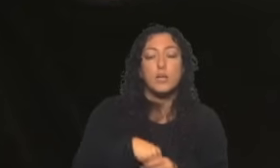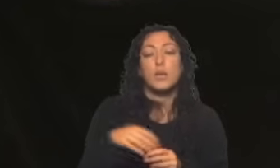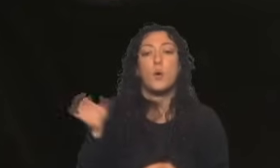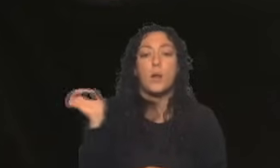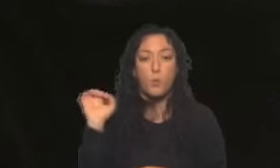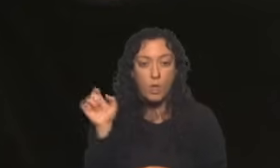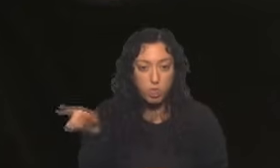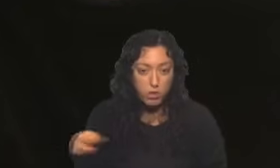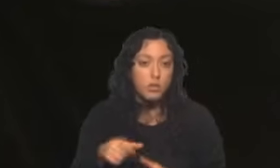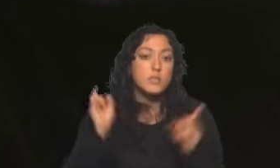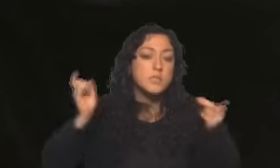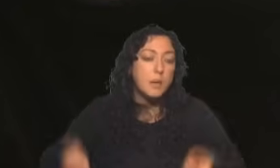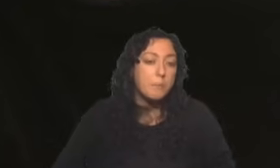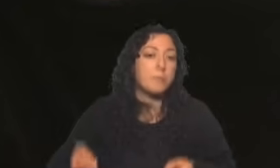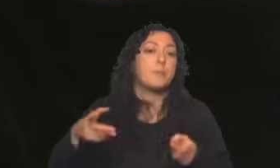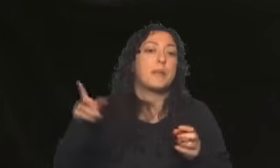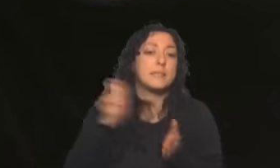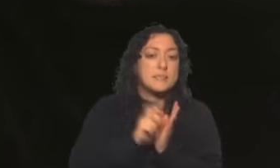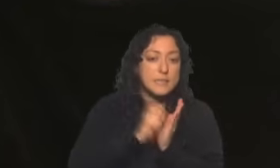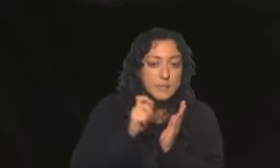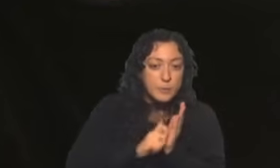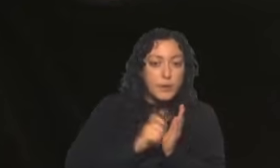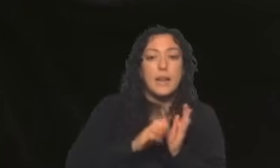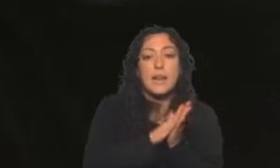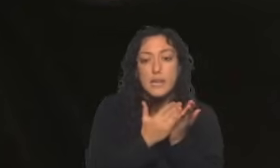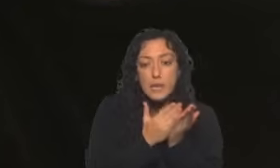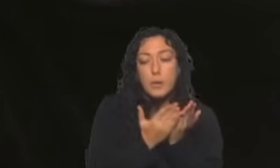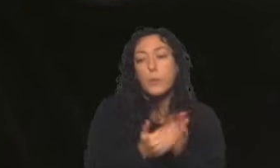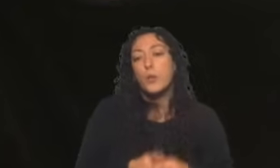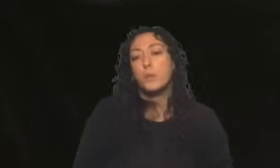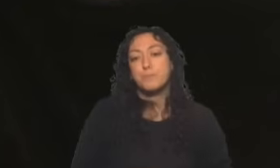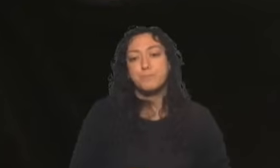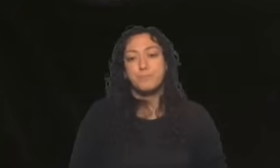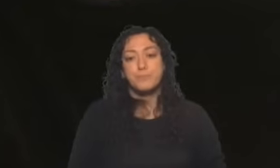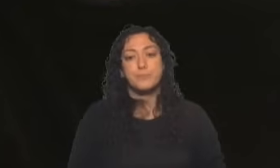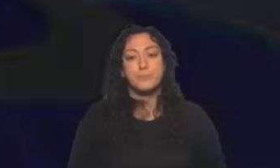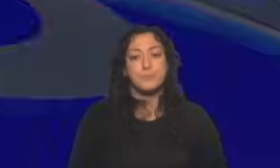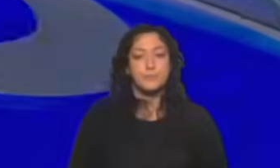y entre otros, autor de La República Patriota, editado por Eudeva.